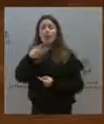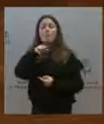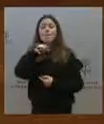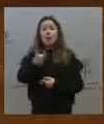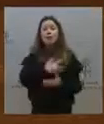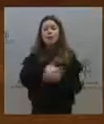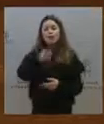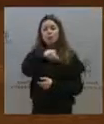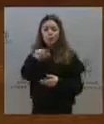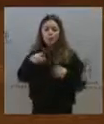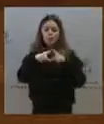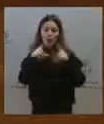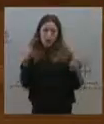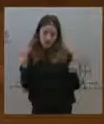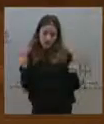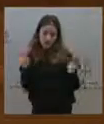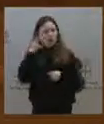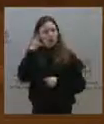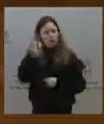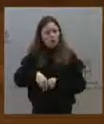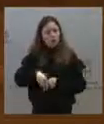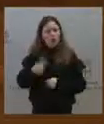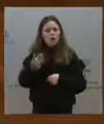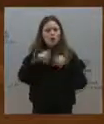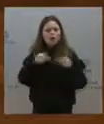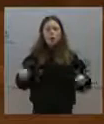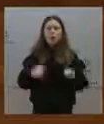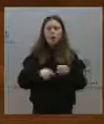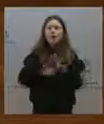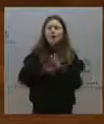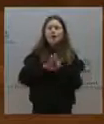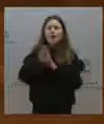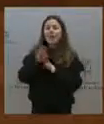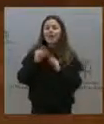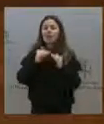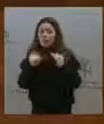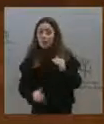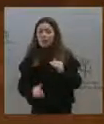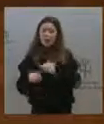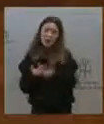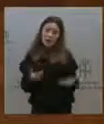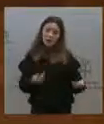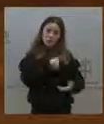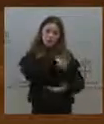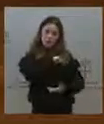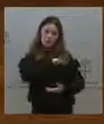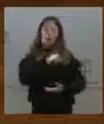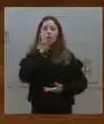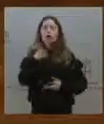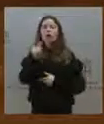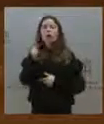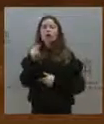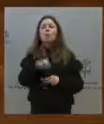estos presupuestos que vamos a seguir creciendo menos que el resto de España. Por eso decimos que son unos presupuestos en los que ustedes renuncian